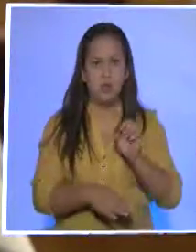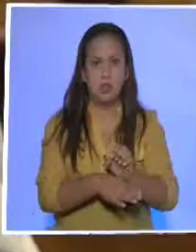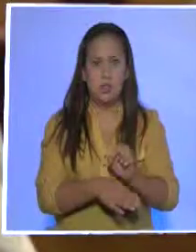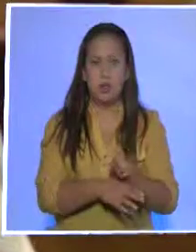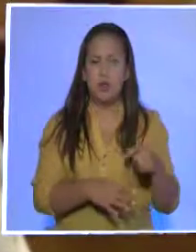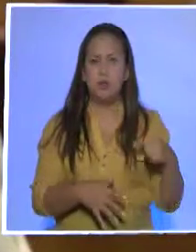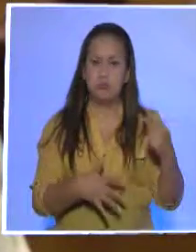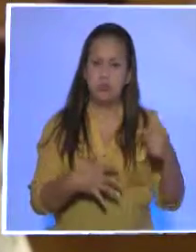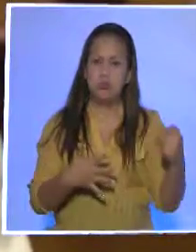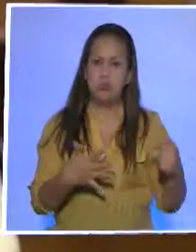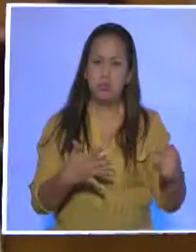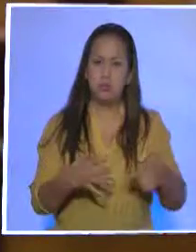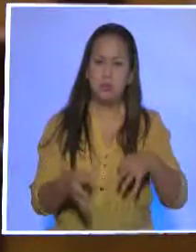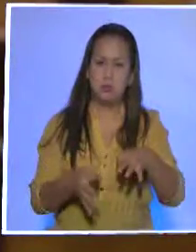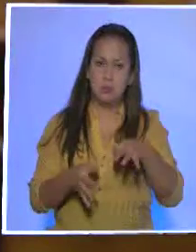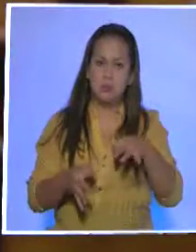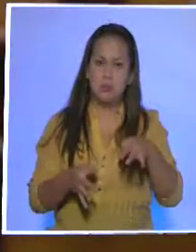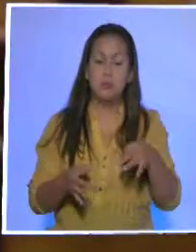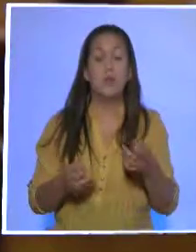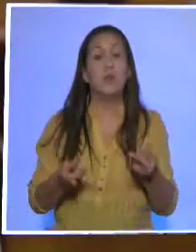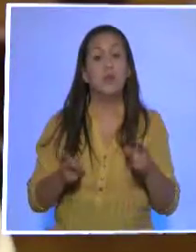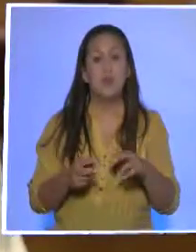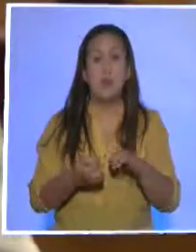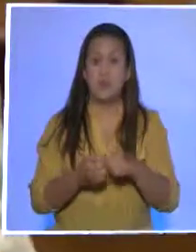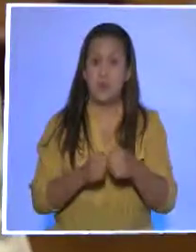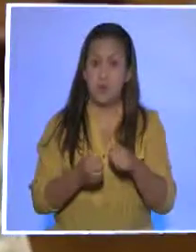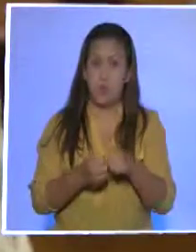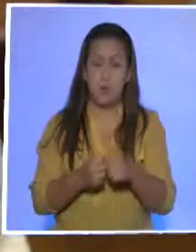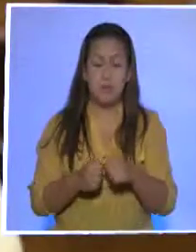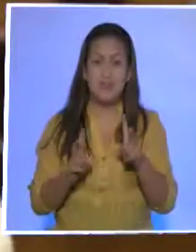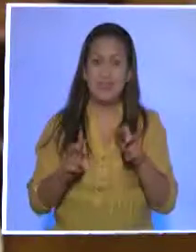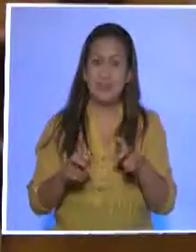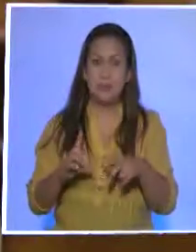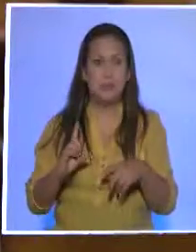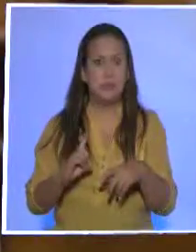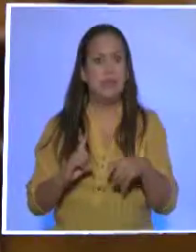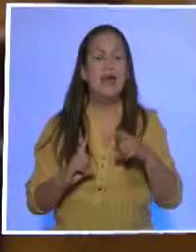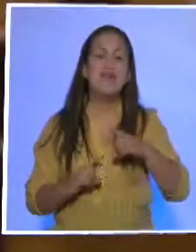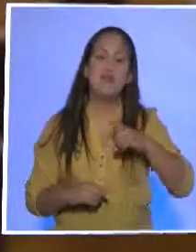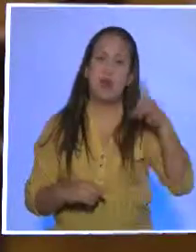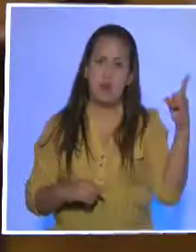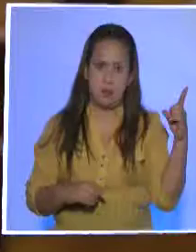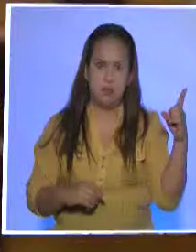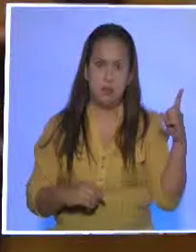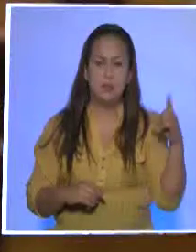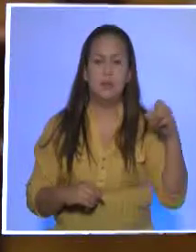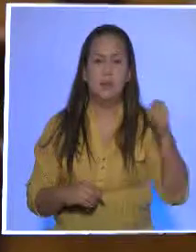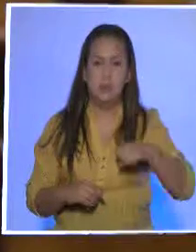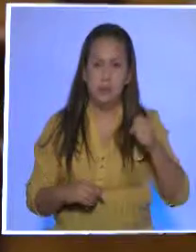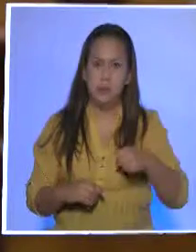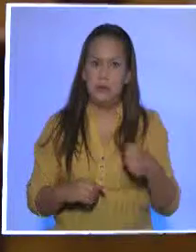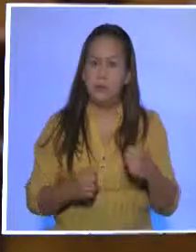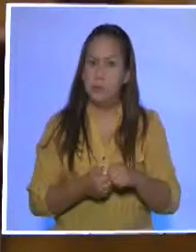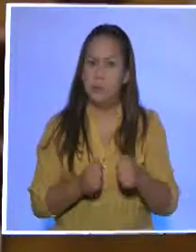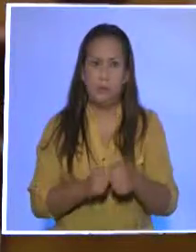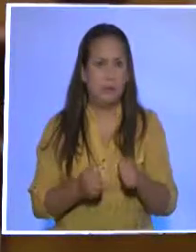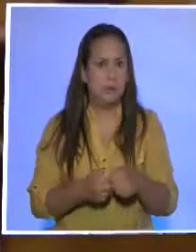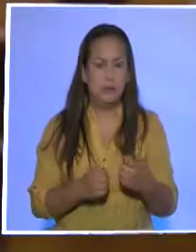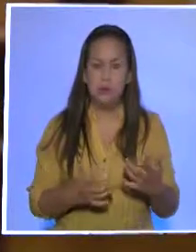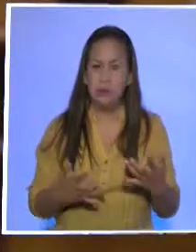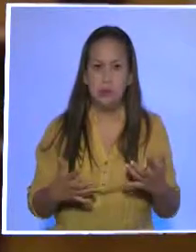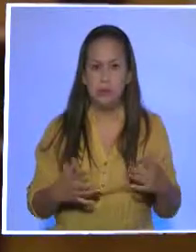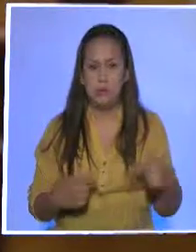dificultades que estamos teniendo con la derecha qué bueno que se da en ecuador pero también en